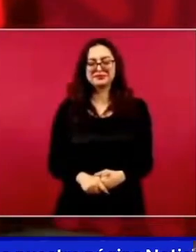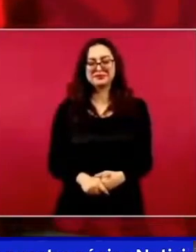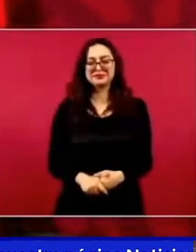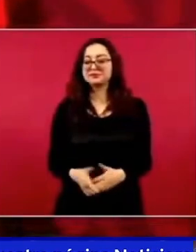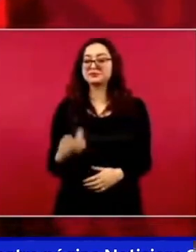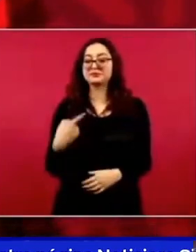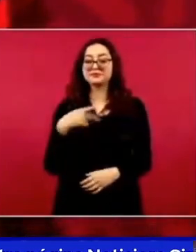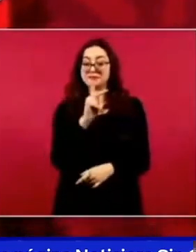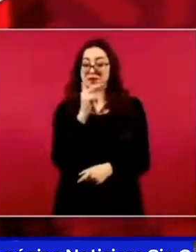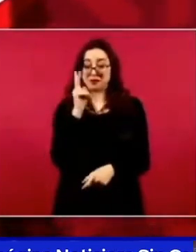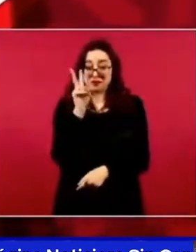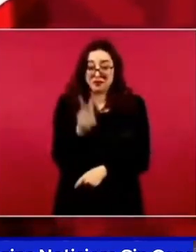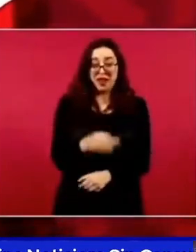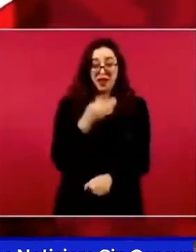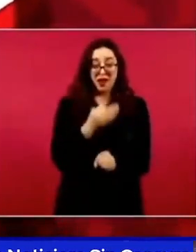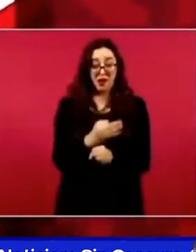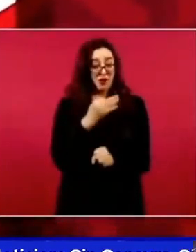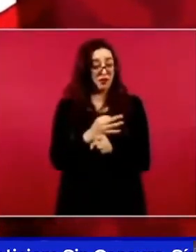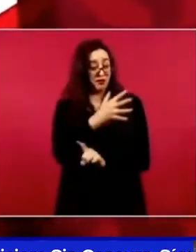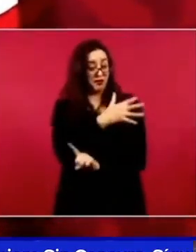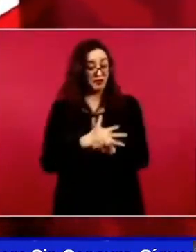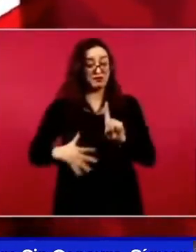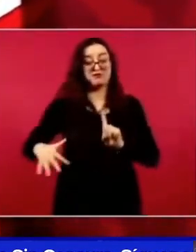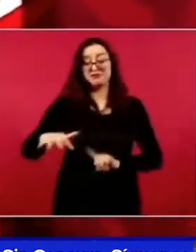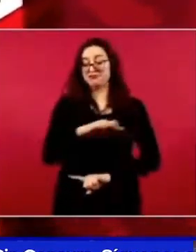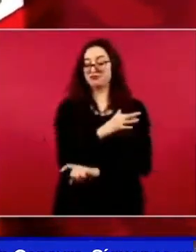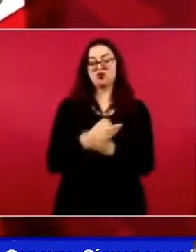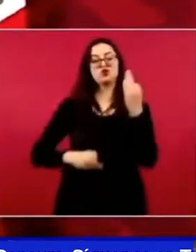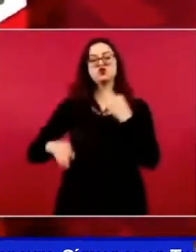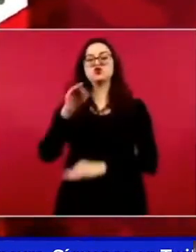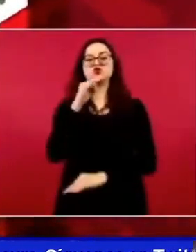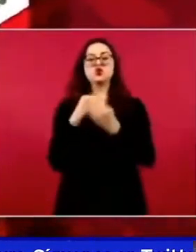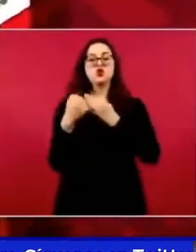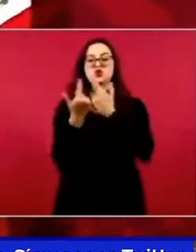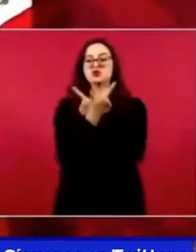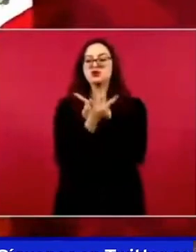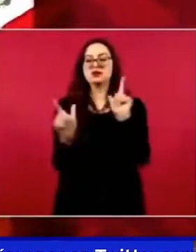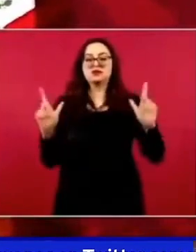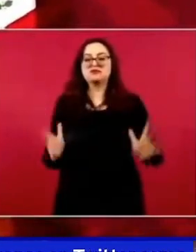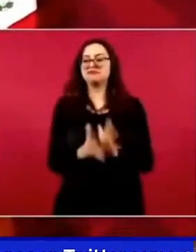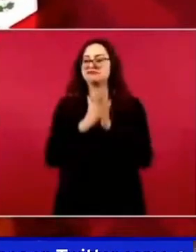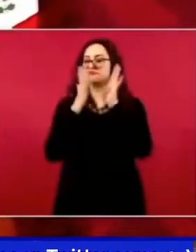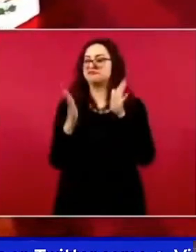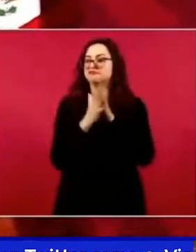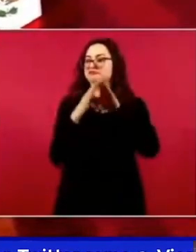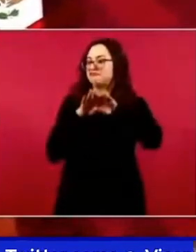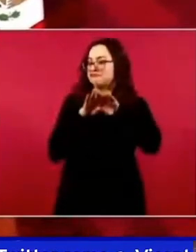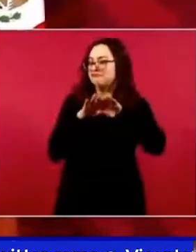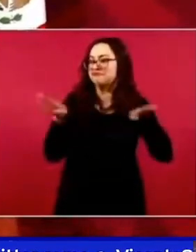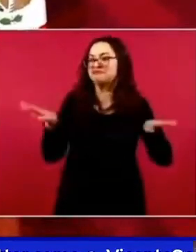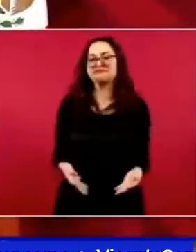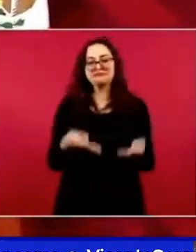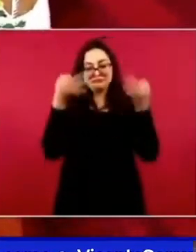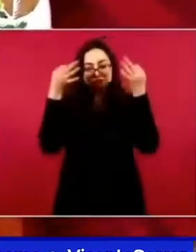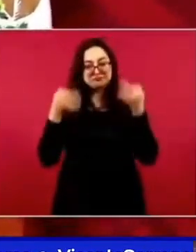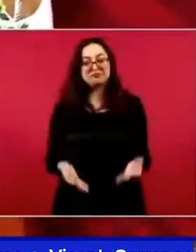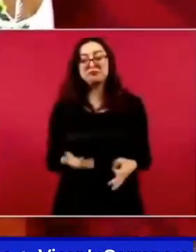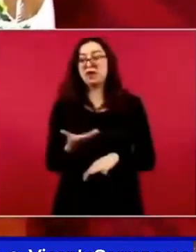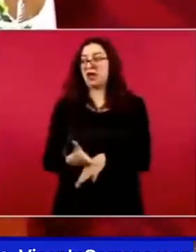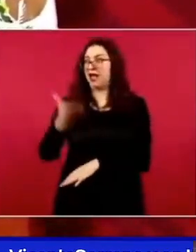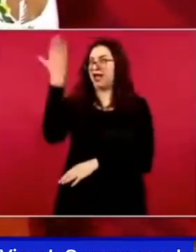un ambiente de libertades y de democracia en México como ahora.